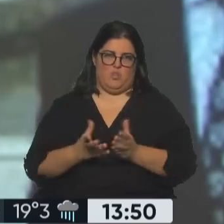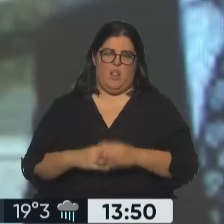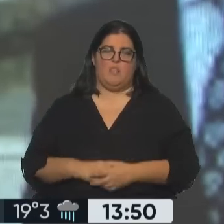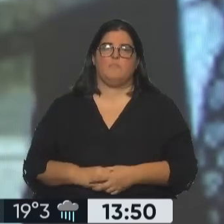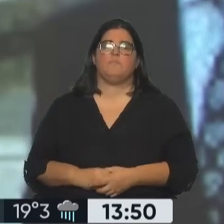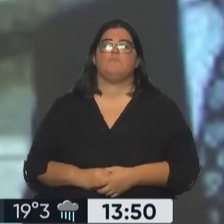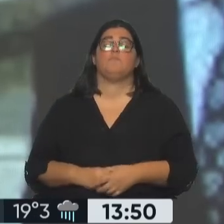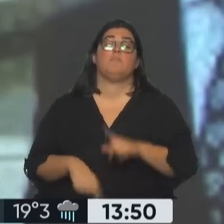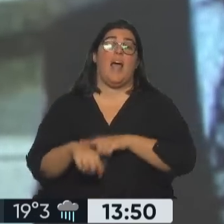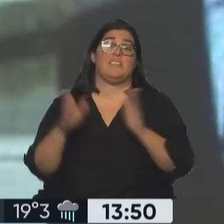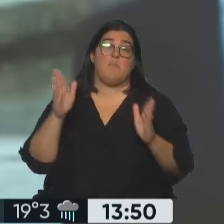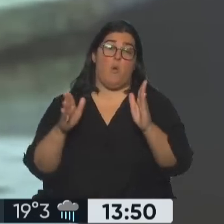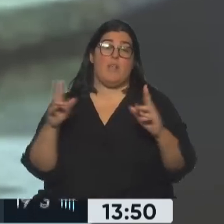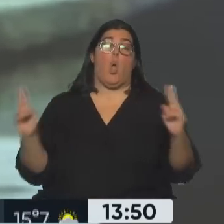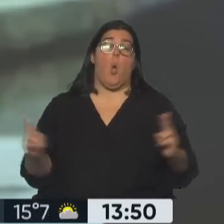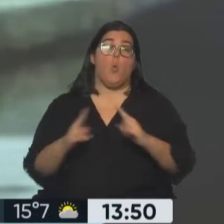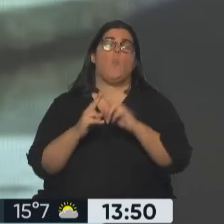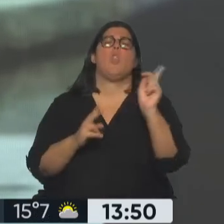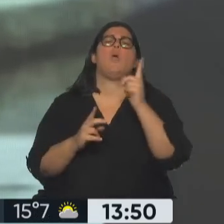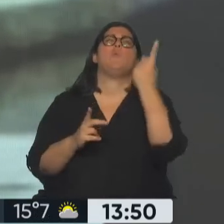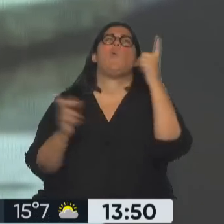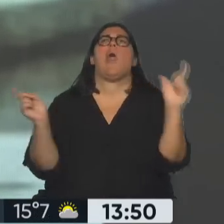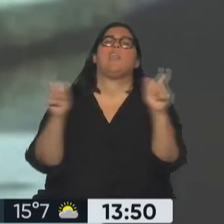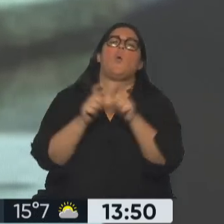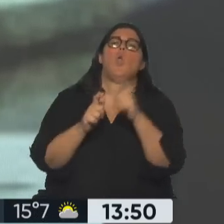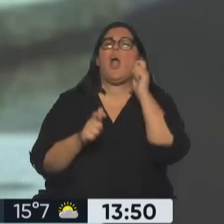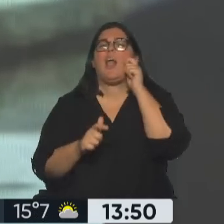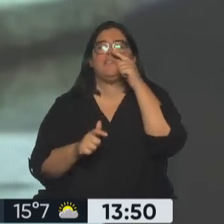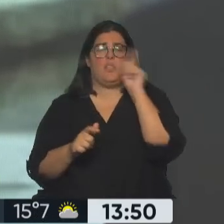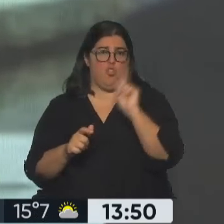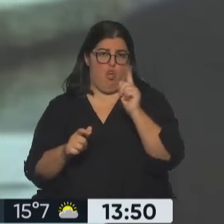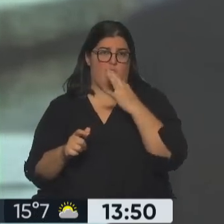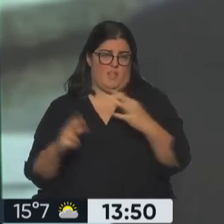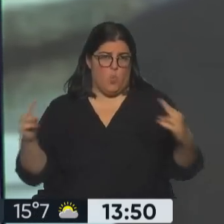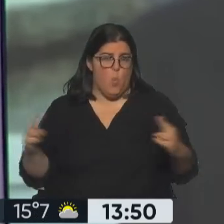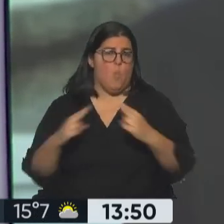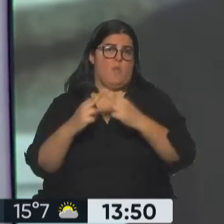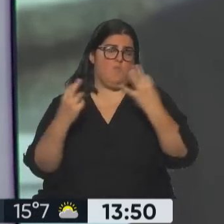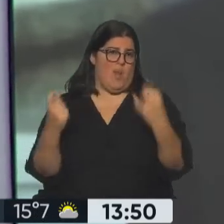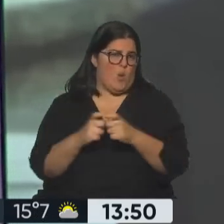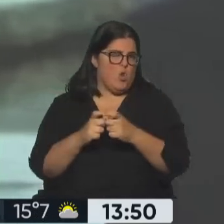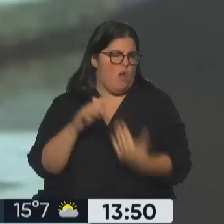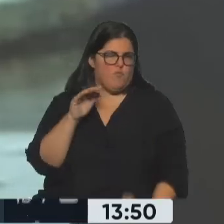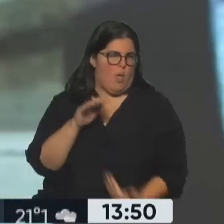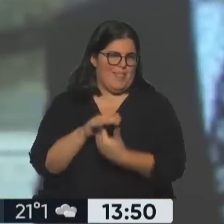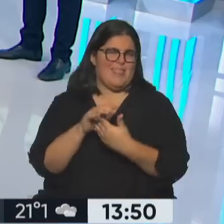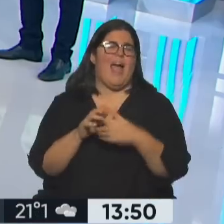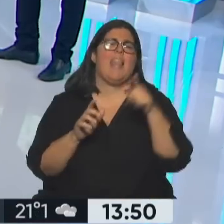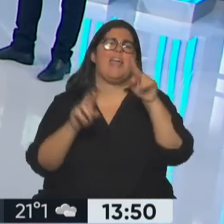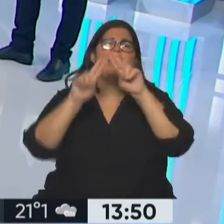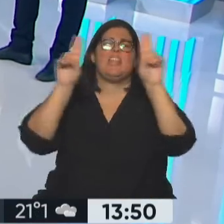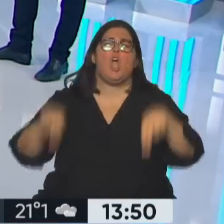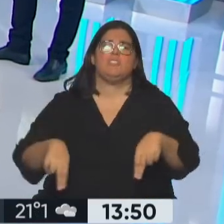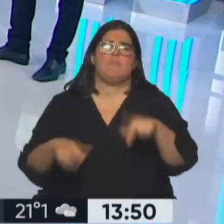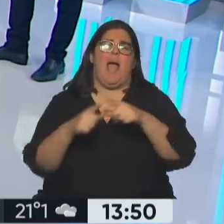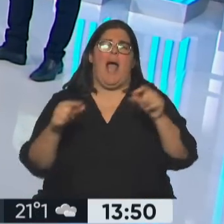Y en este momento la cumbre no es una reunión más del G7, es una reunión clave en Hiroshima, en Japón. A ver, Lisandro, obviamente